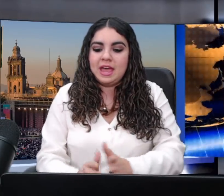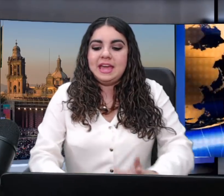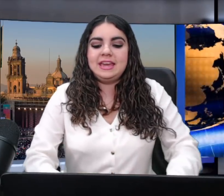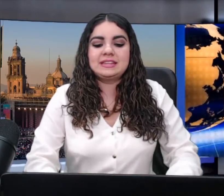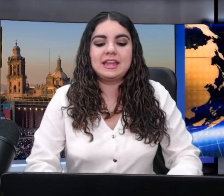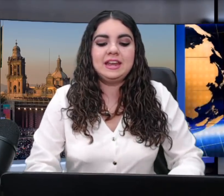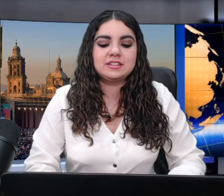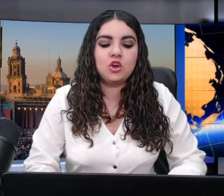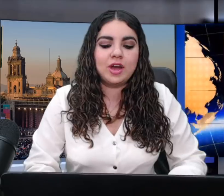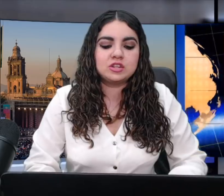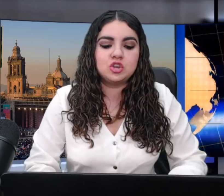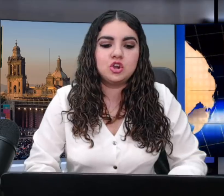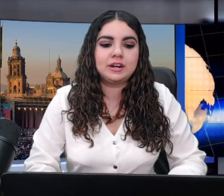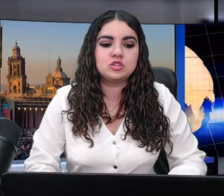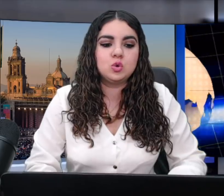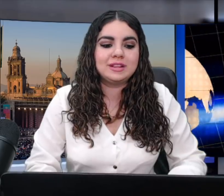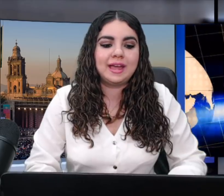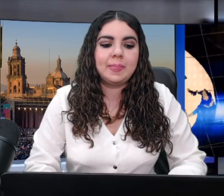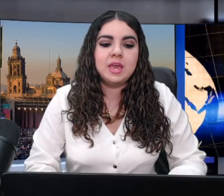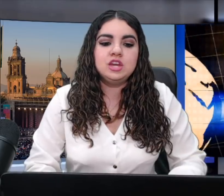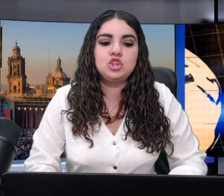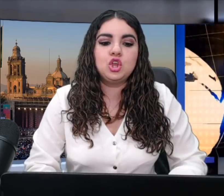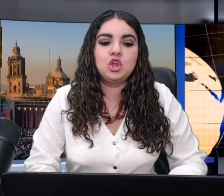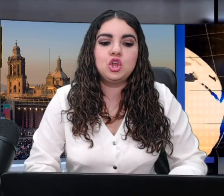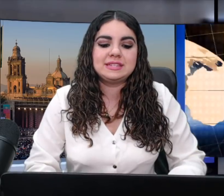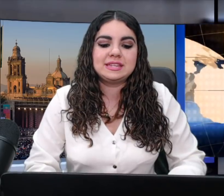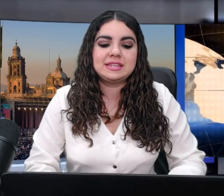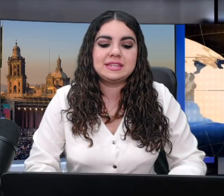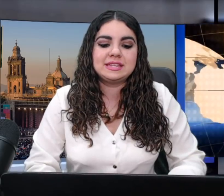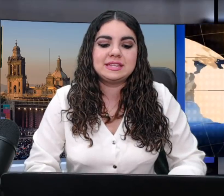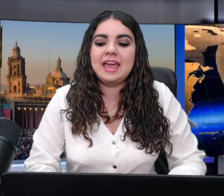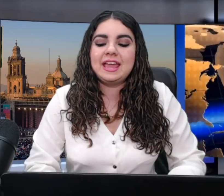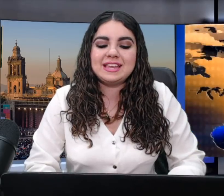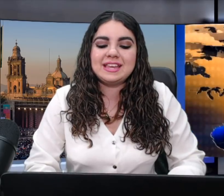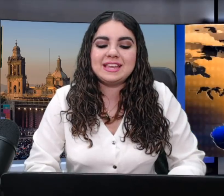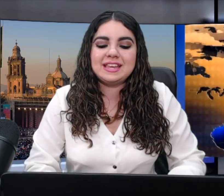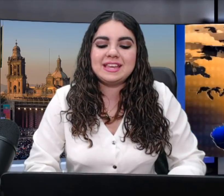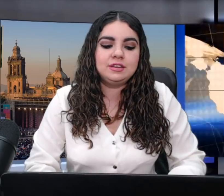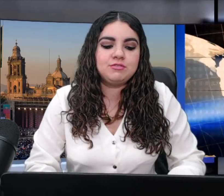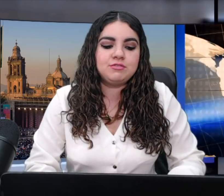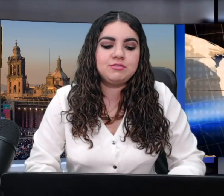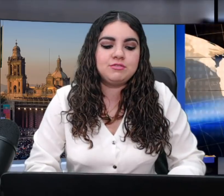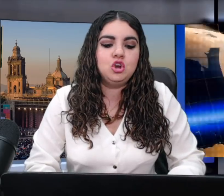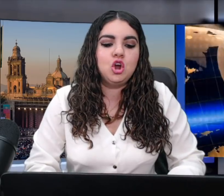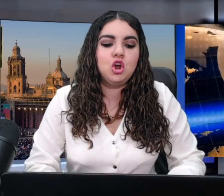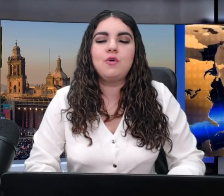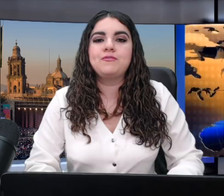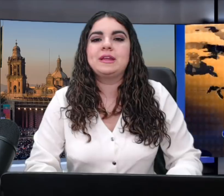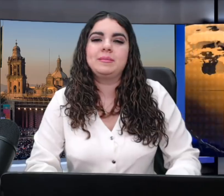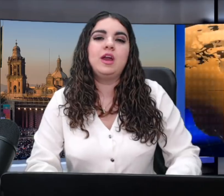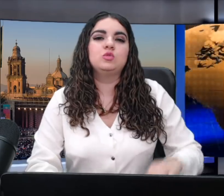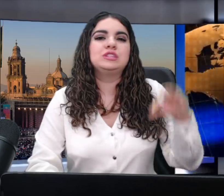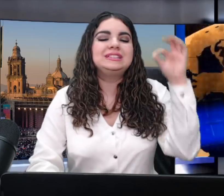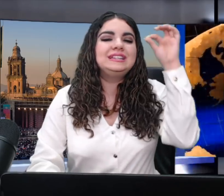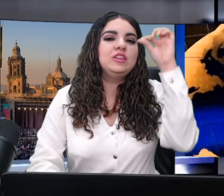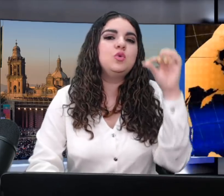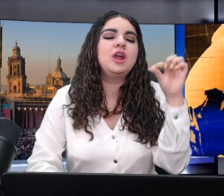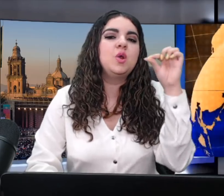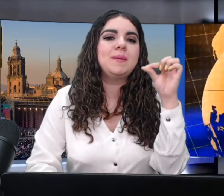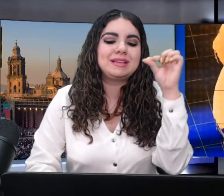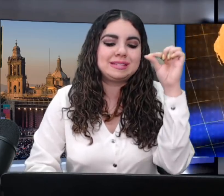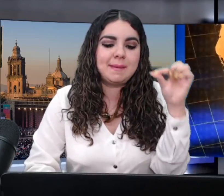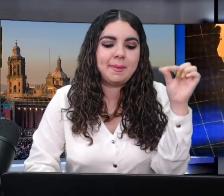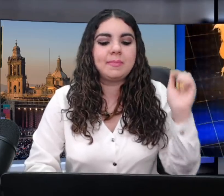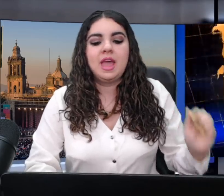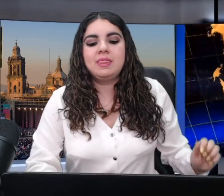mexicanos. Y es que en esta ocasión resulta, y todo parece ser, que ya los científicos lo confirmaron. Se trata de